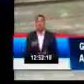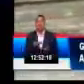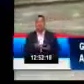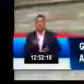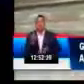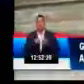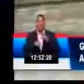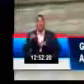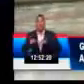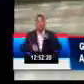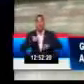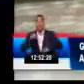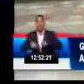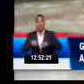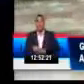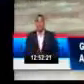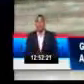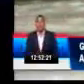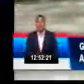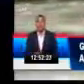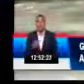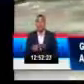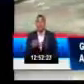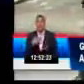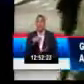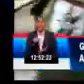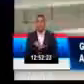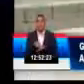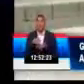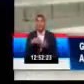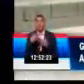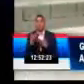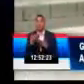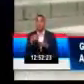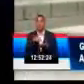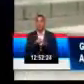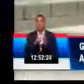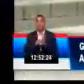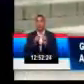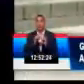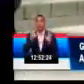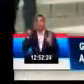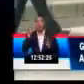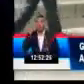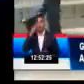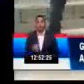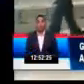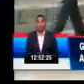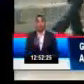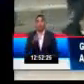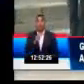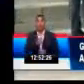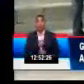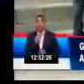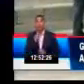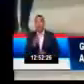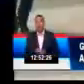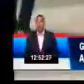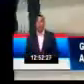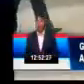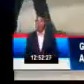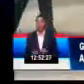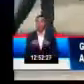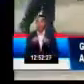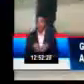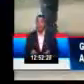de bicicletas, que está frente a la Contraloría General del Estado. Su dueño asegura que